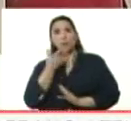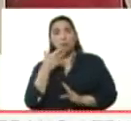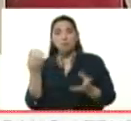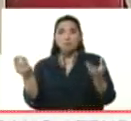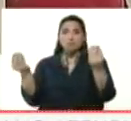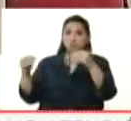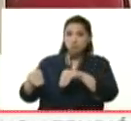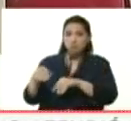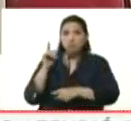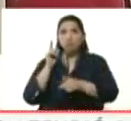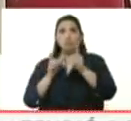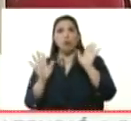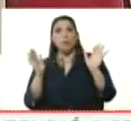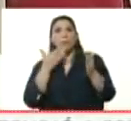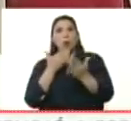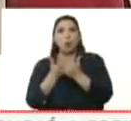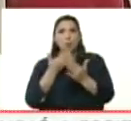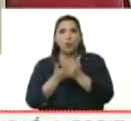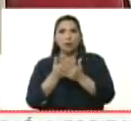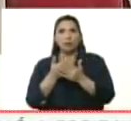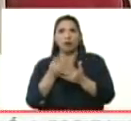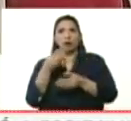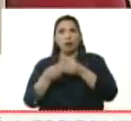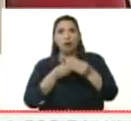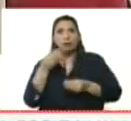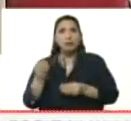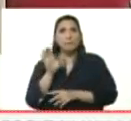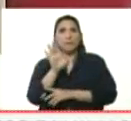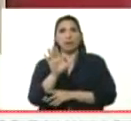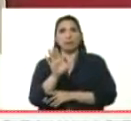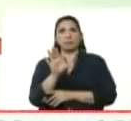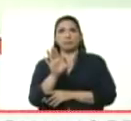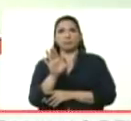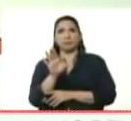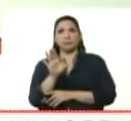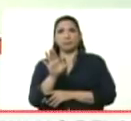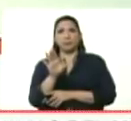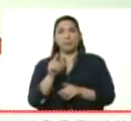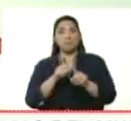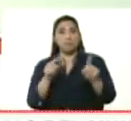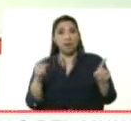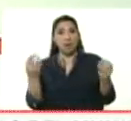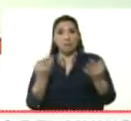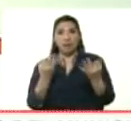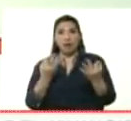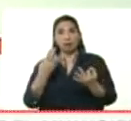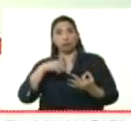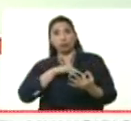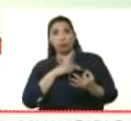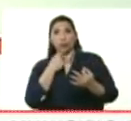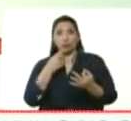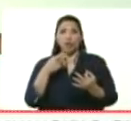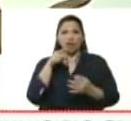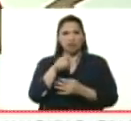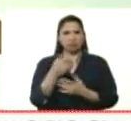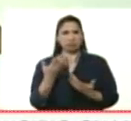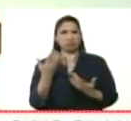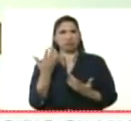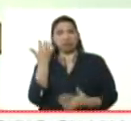al menos qué propuesta le van a hacer al país. Pero en verdad nosotros no, dijera allá en mi pueblo, no nos da ni